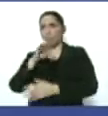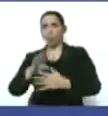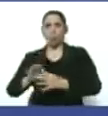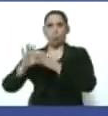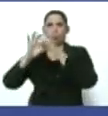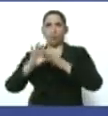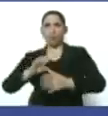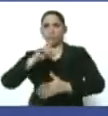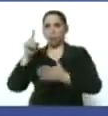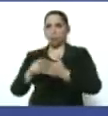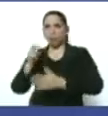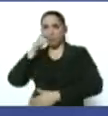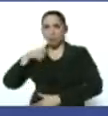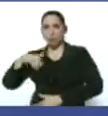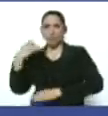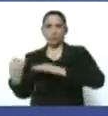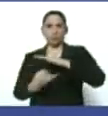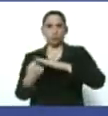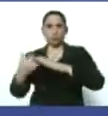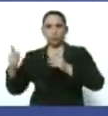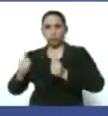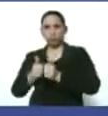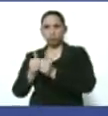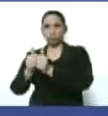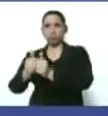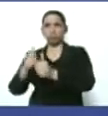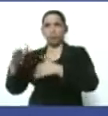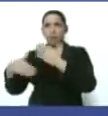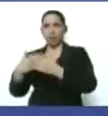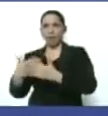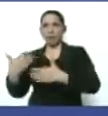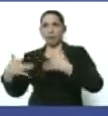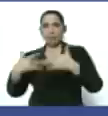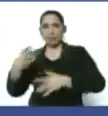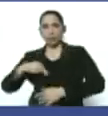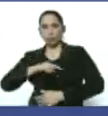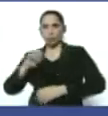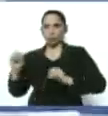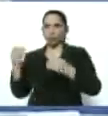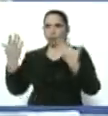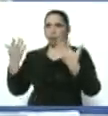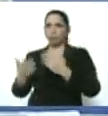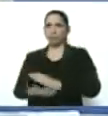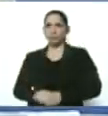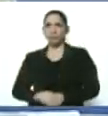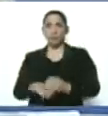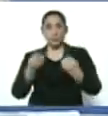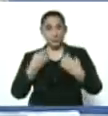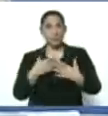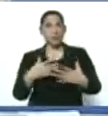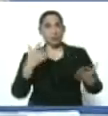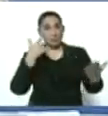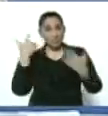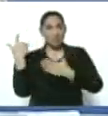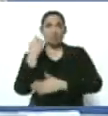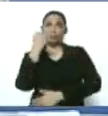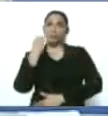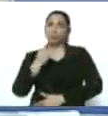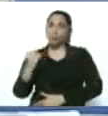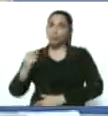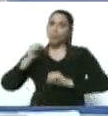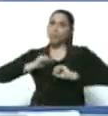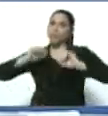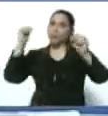del gobierno, de las instituciones que nos acompañaron a este evento, nosotros seguiremos venciendo. Bueno, viva el Zulia, pues, viva